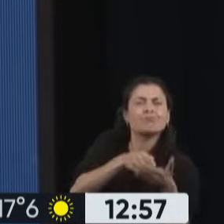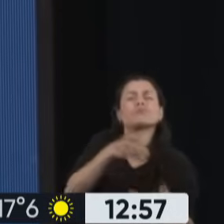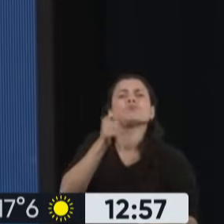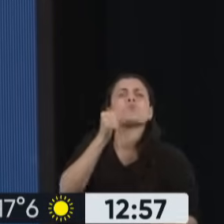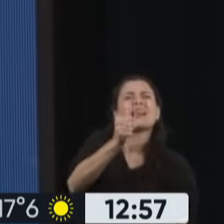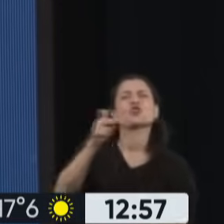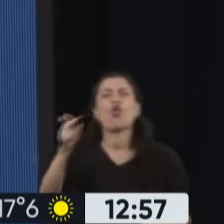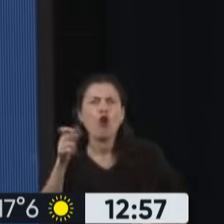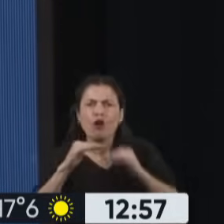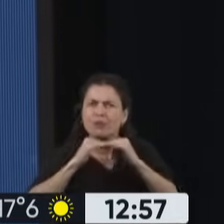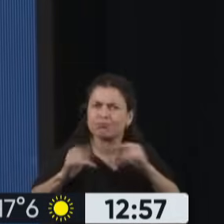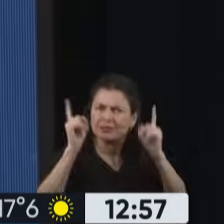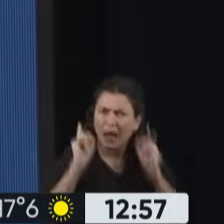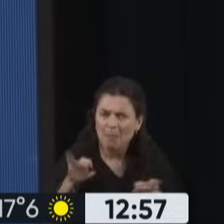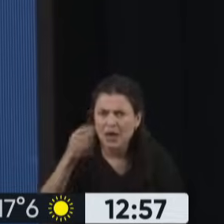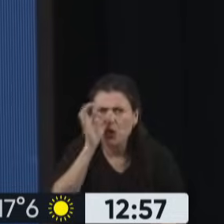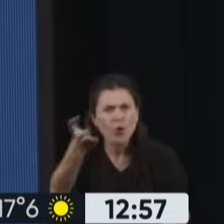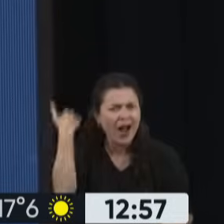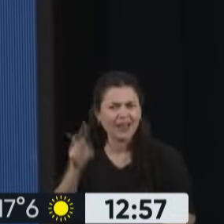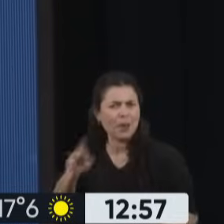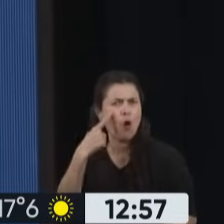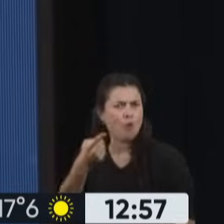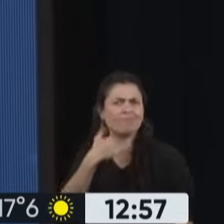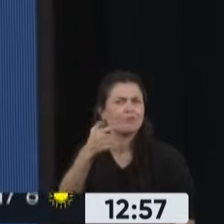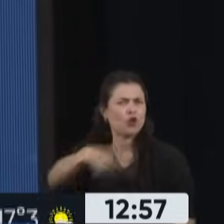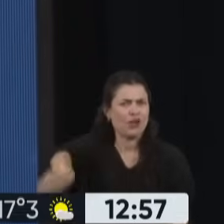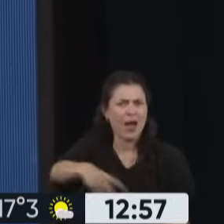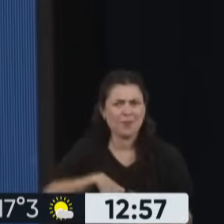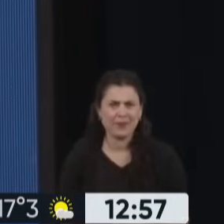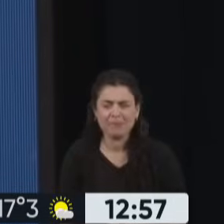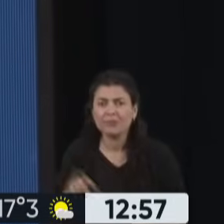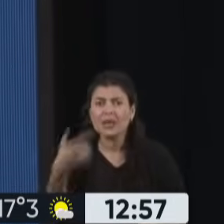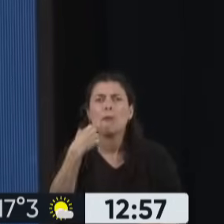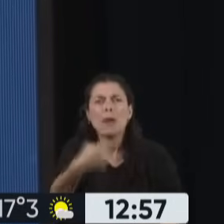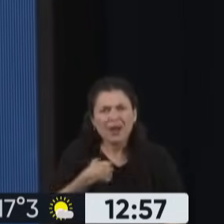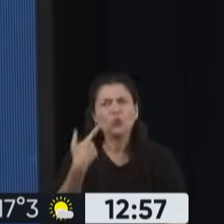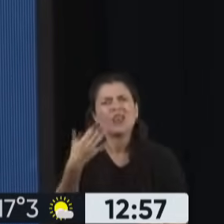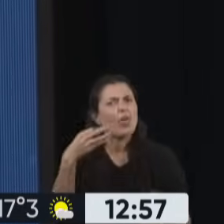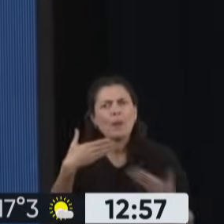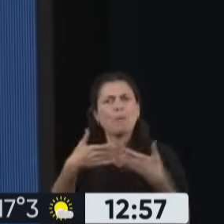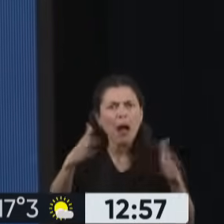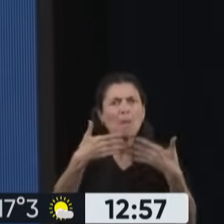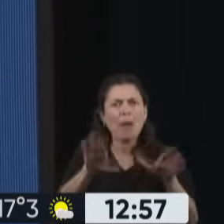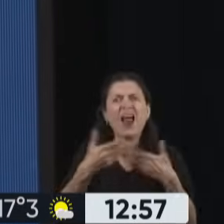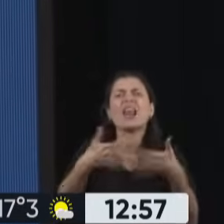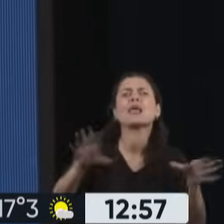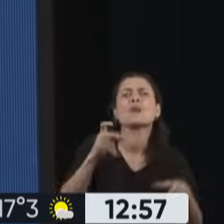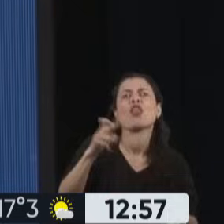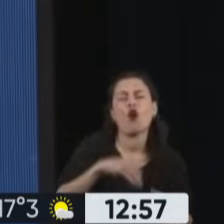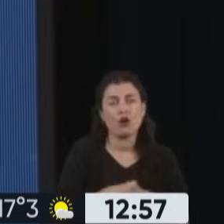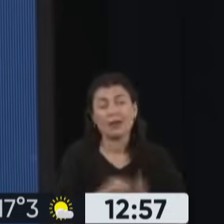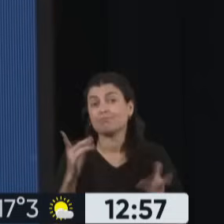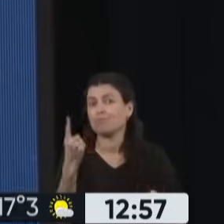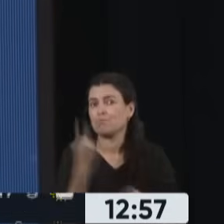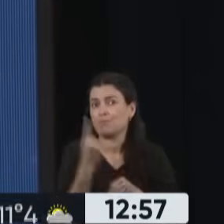Y entonces era, no, bueno, pero ¿por qué no abrís? Bueno, había un problema de stocks.